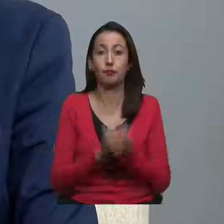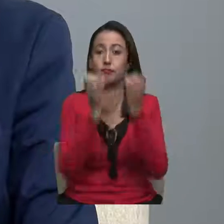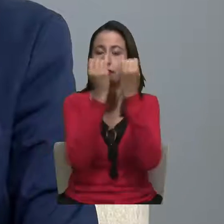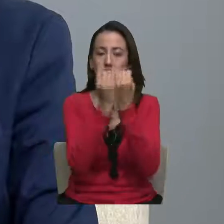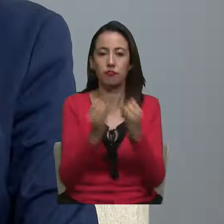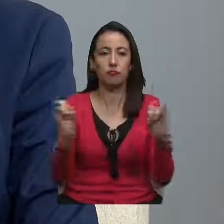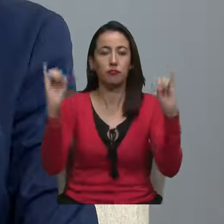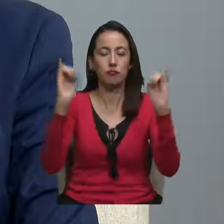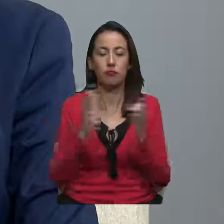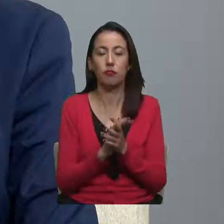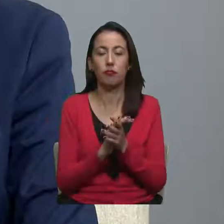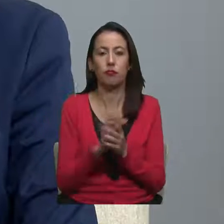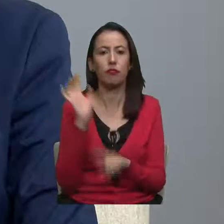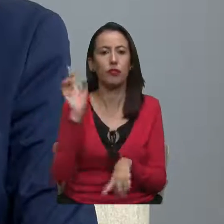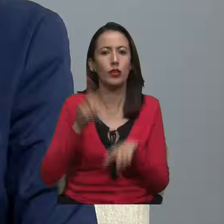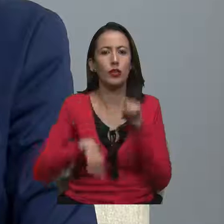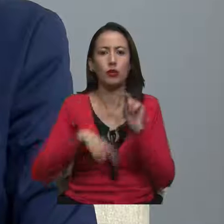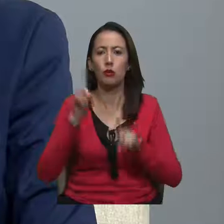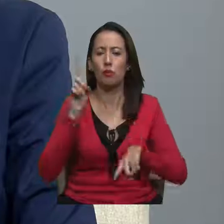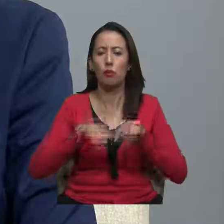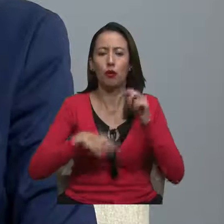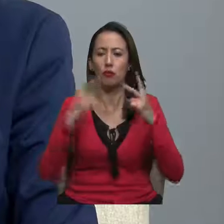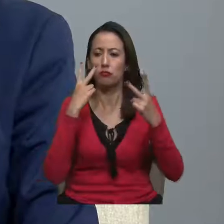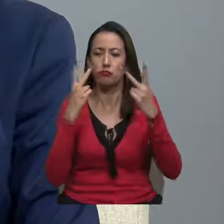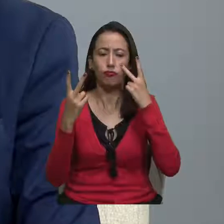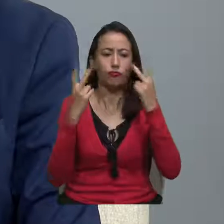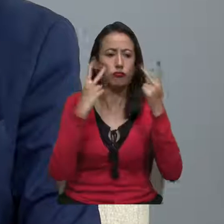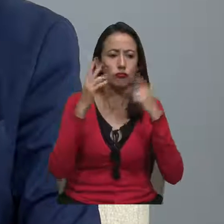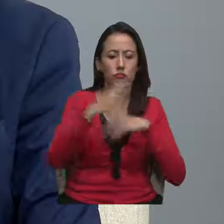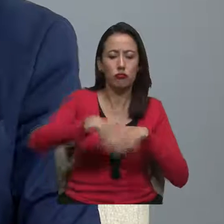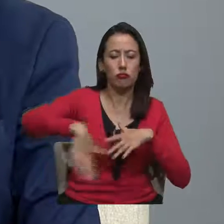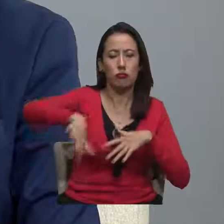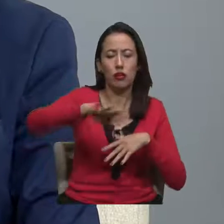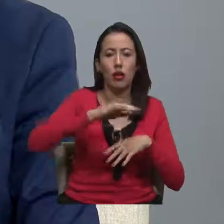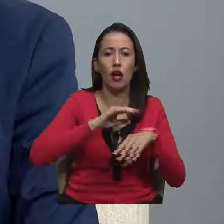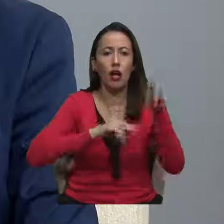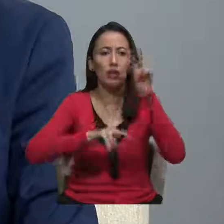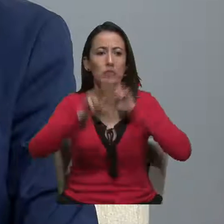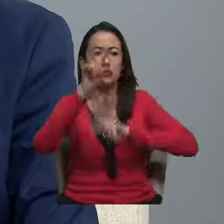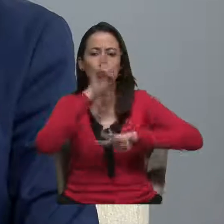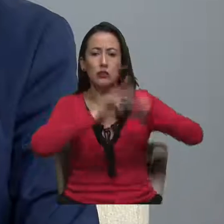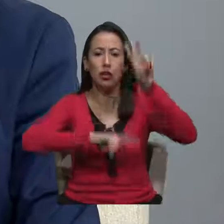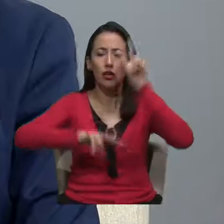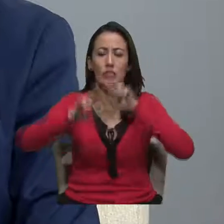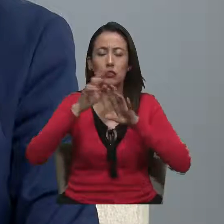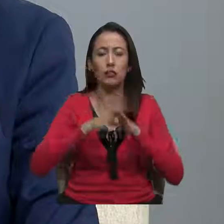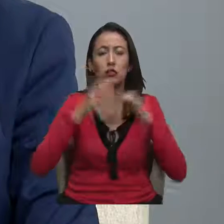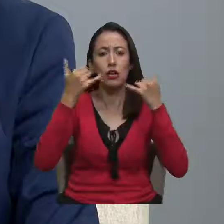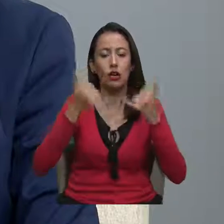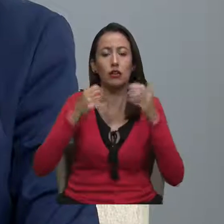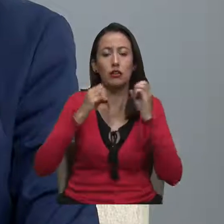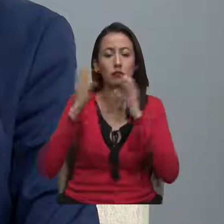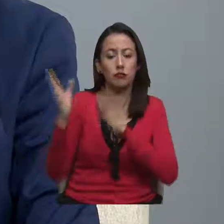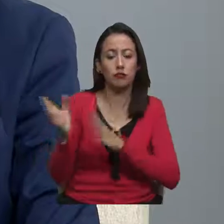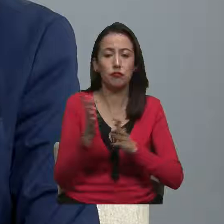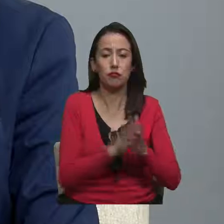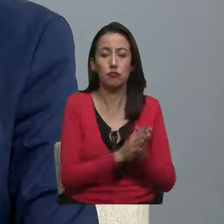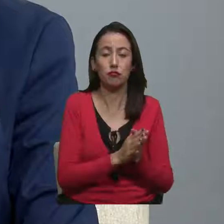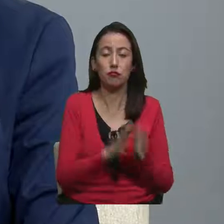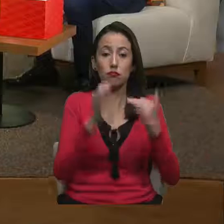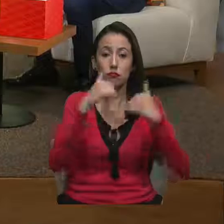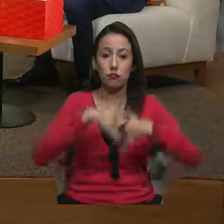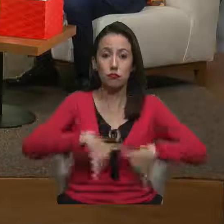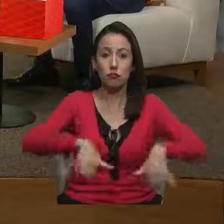no puedo yo analizar qué es lo que sucede si no es en un caso u otro caso pero en